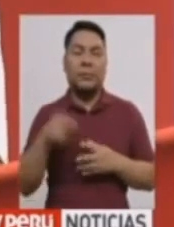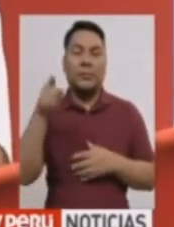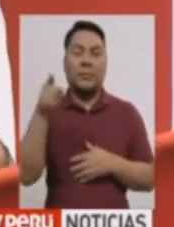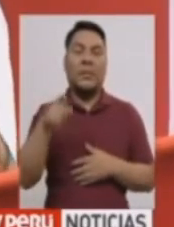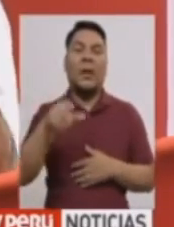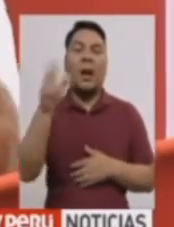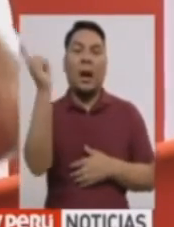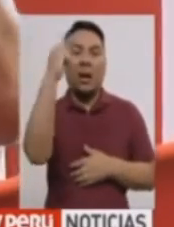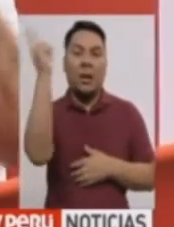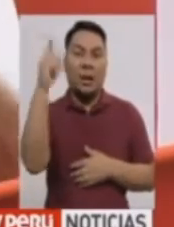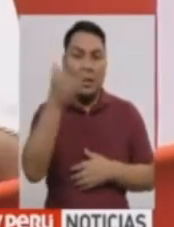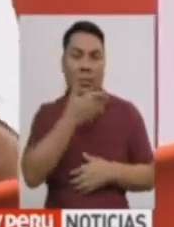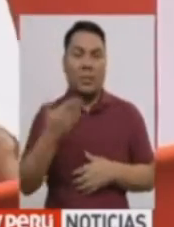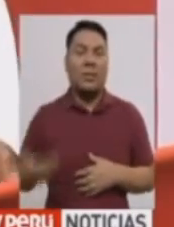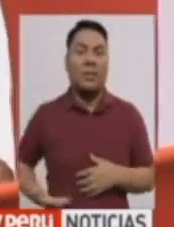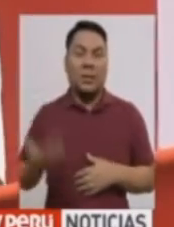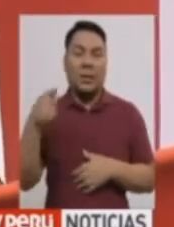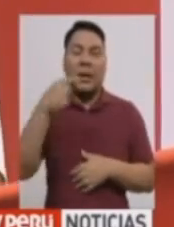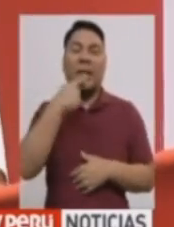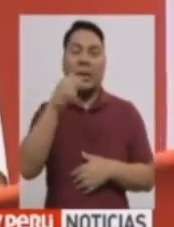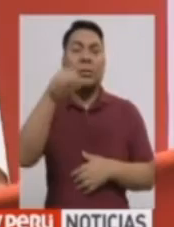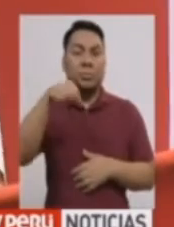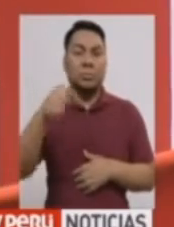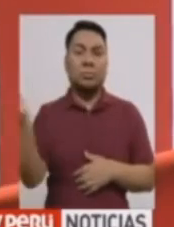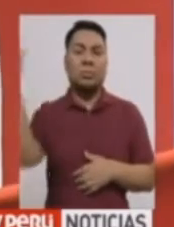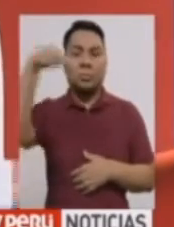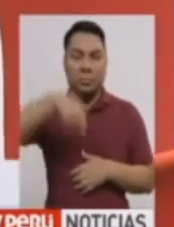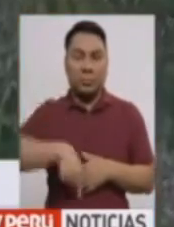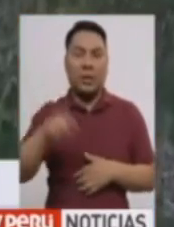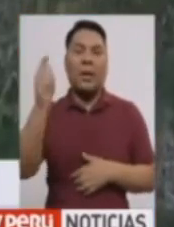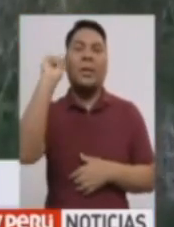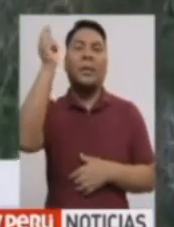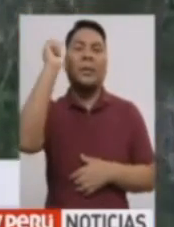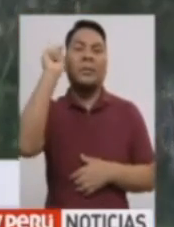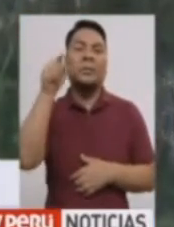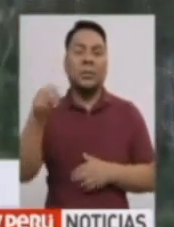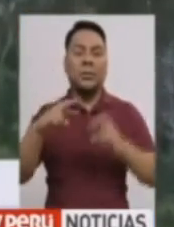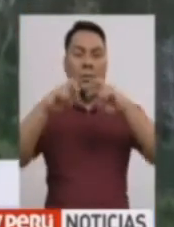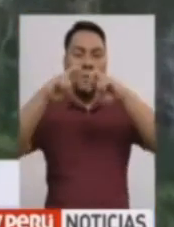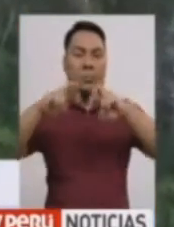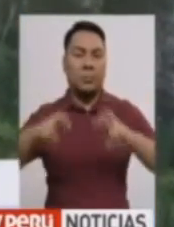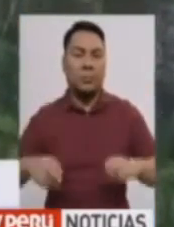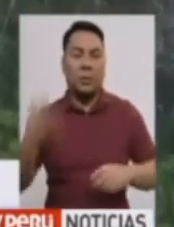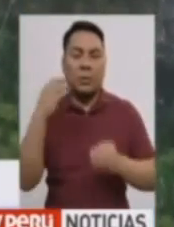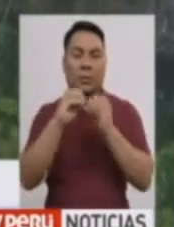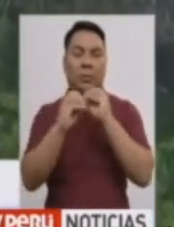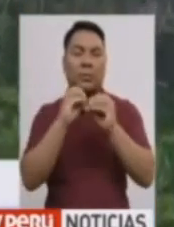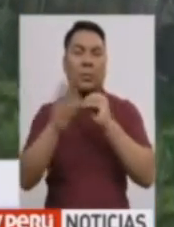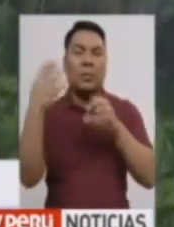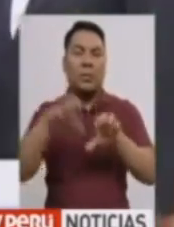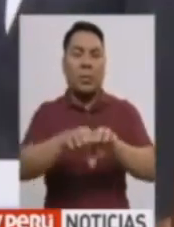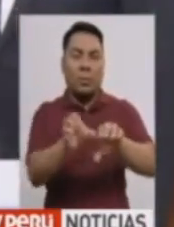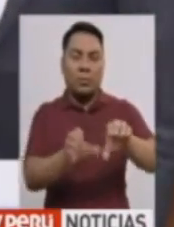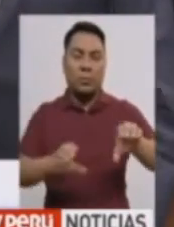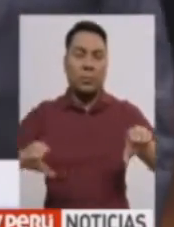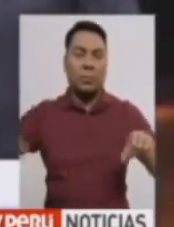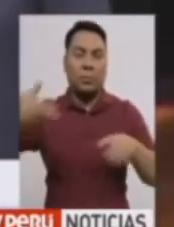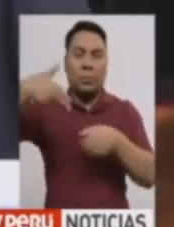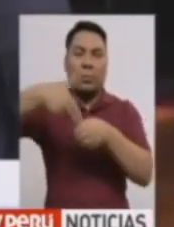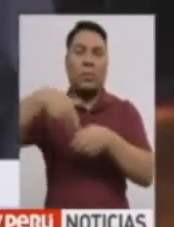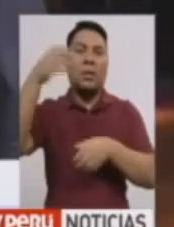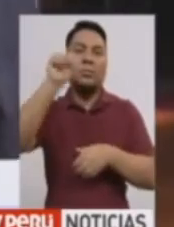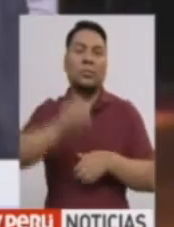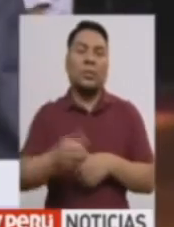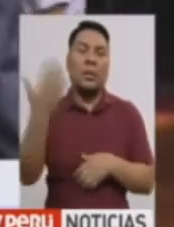Alan García Pérez sí declarará en calidad de testigo en la investigación por la licitación del gasoducto del sur. A través